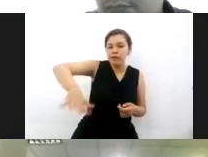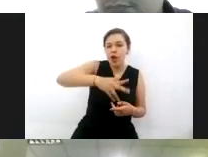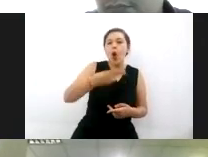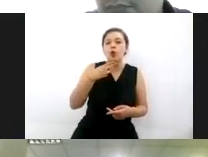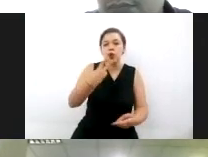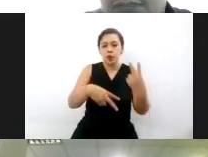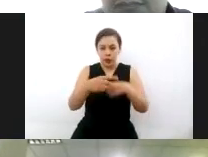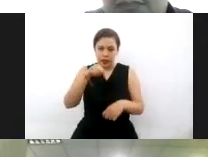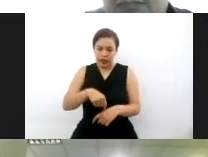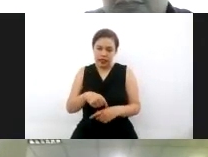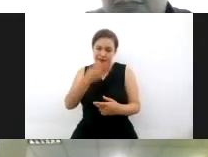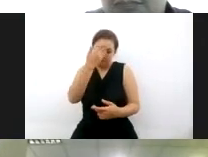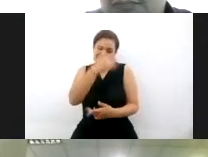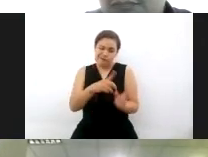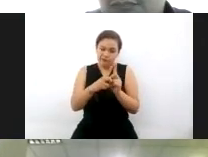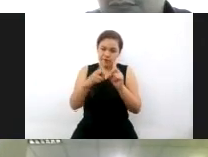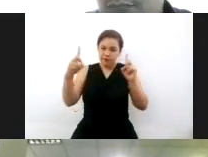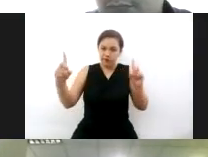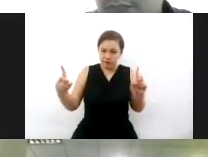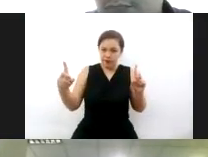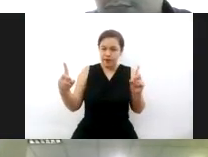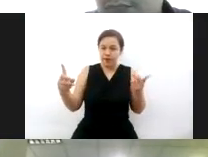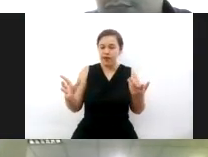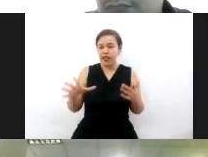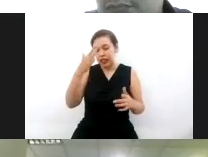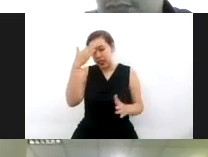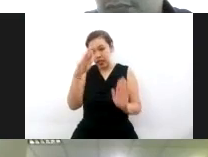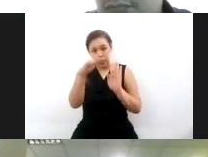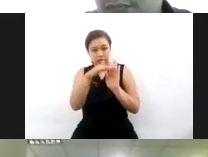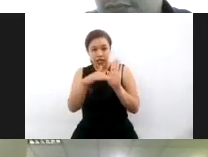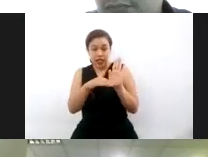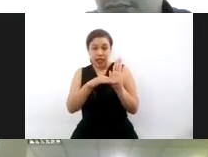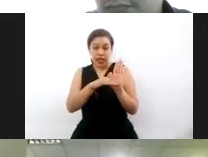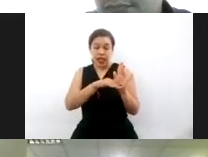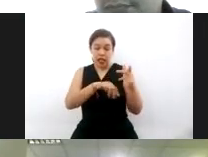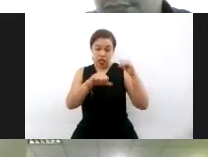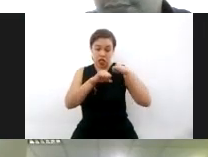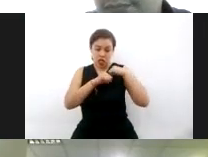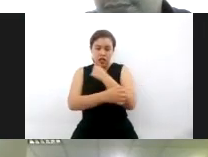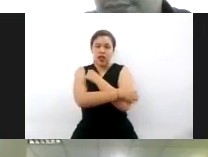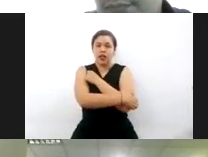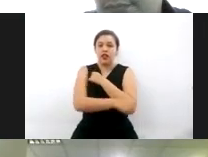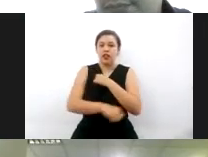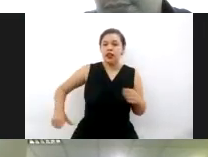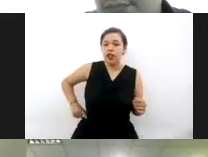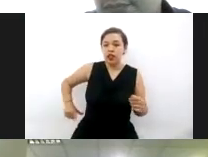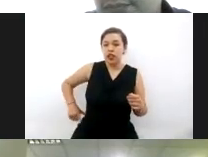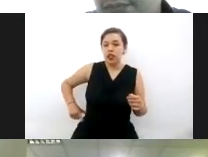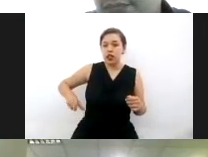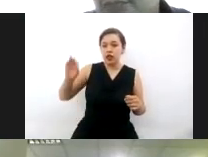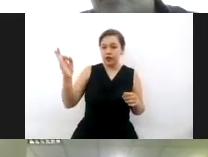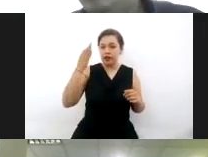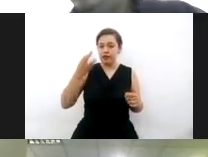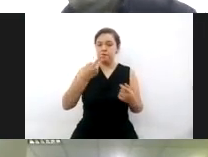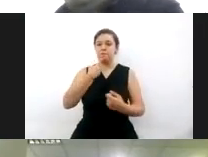sana distancia es un lineamiento que emitió el gobierno federal desde hace un año, en la que nos